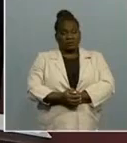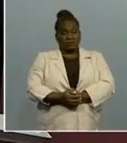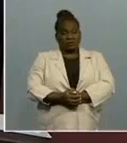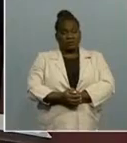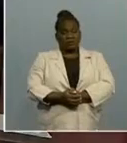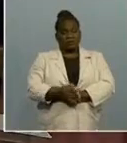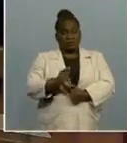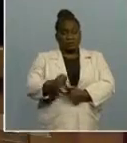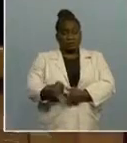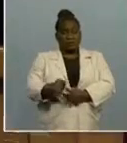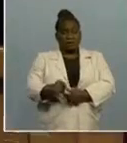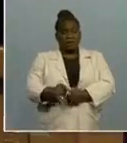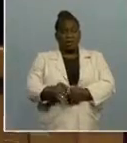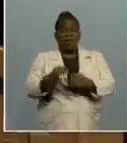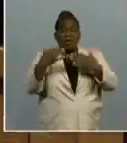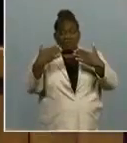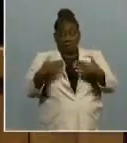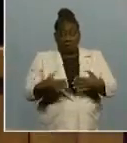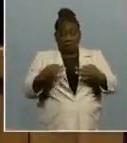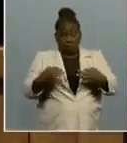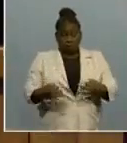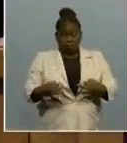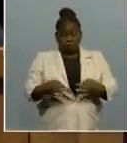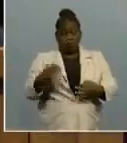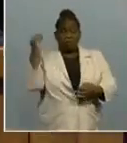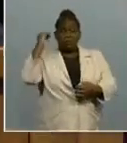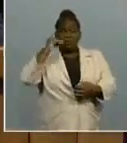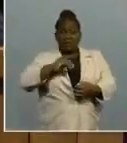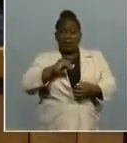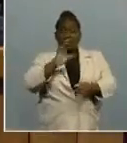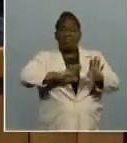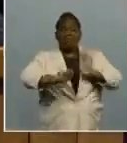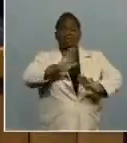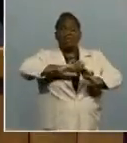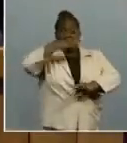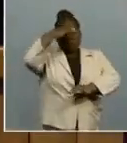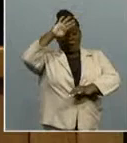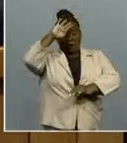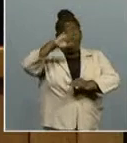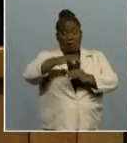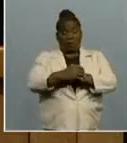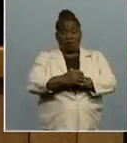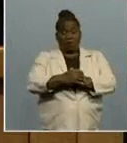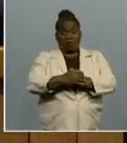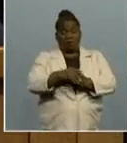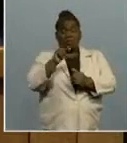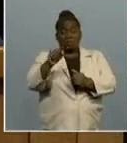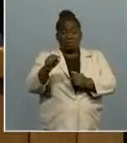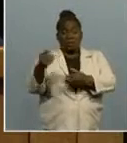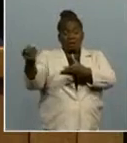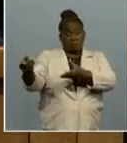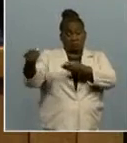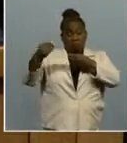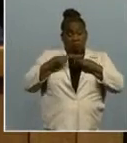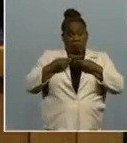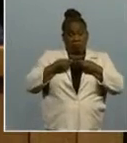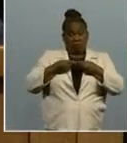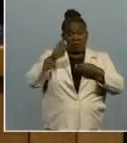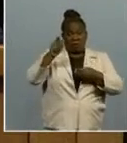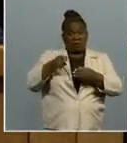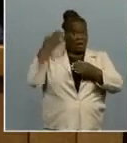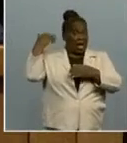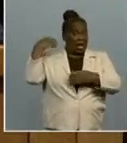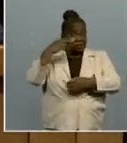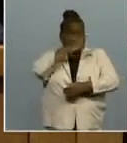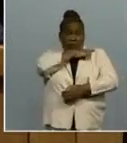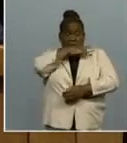la virtud estará en saber cerrar filas en la defensa de la patria que nos confiaron quienes nos han precedido y nos